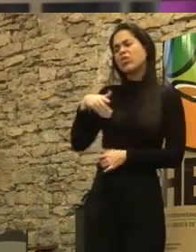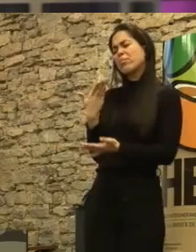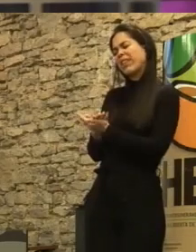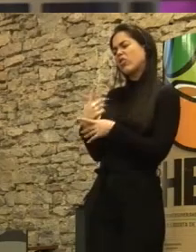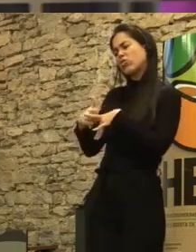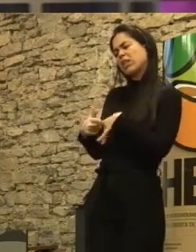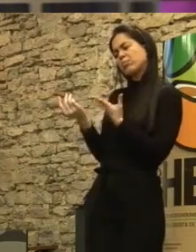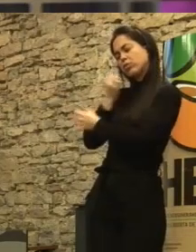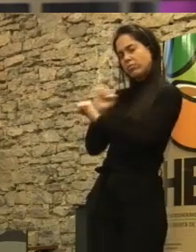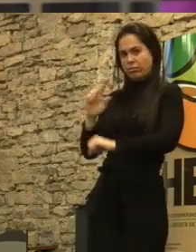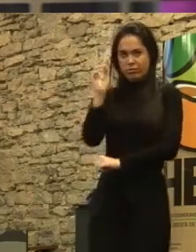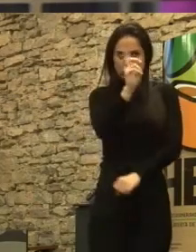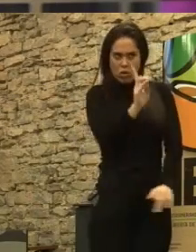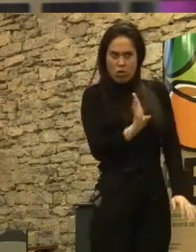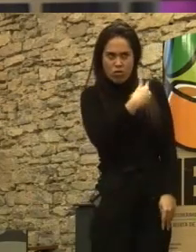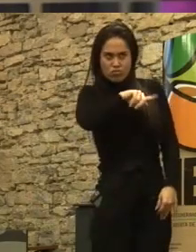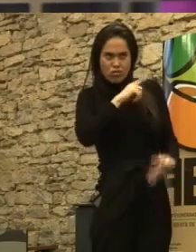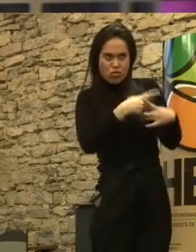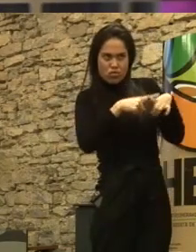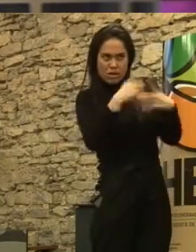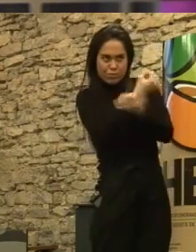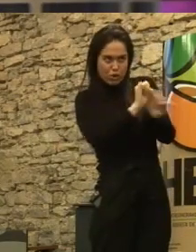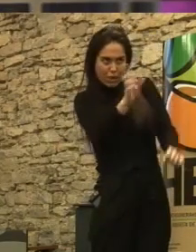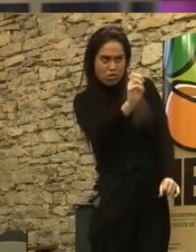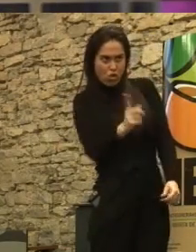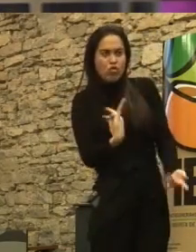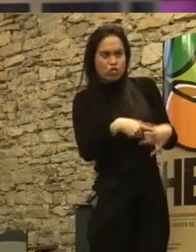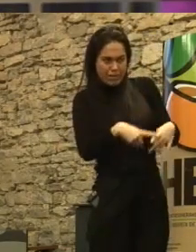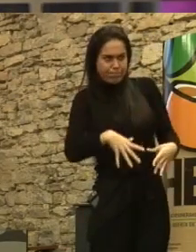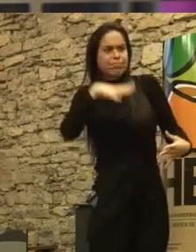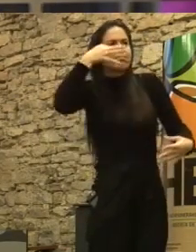No, no pedimos cosas imposibles, son cosas posibles.